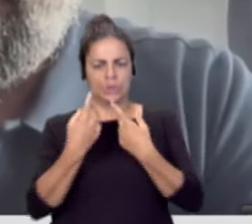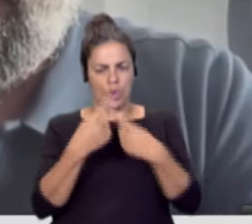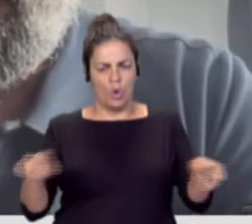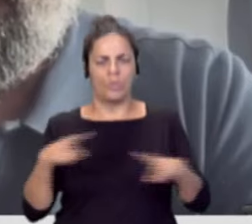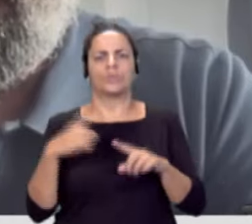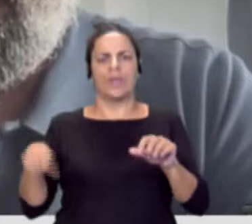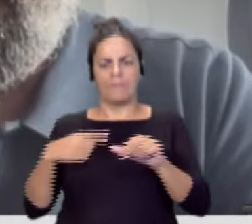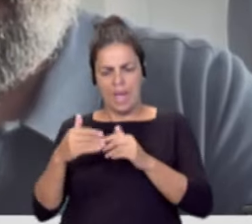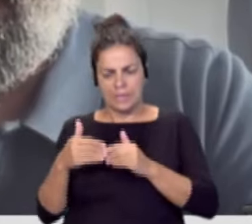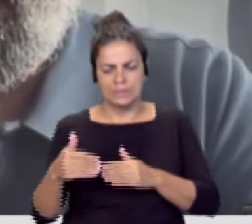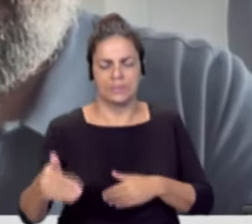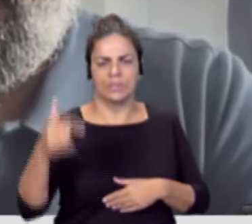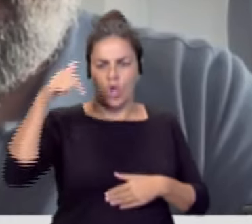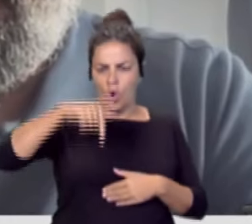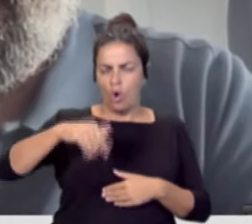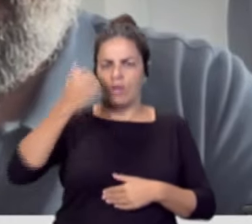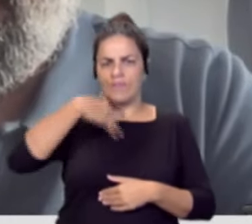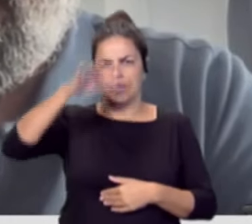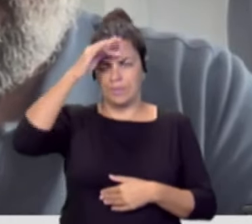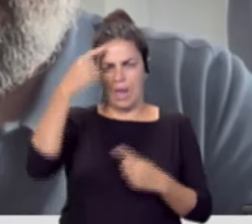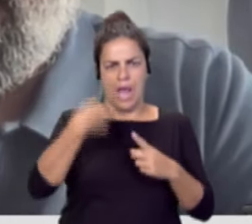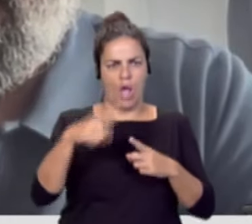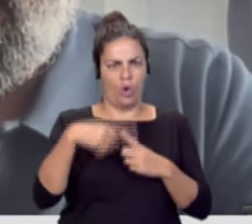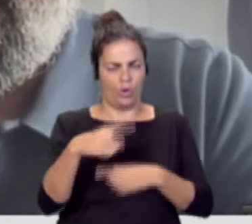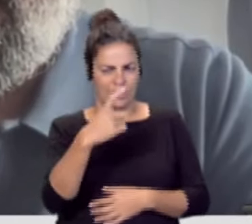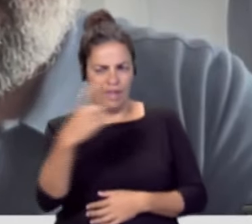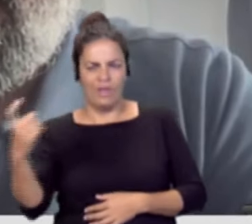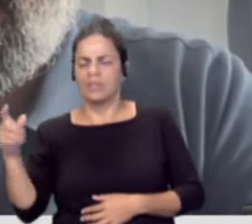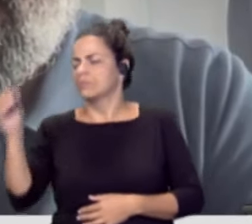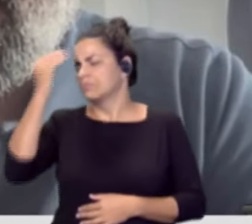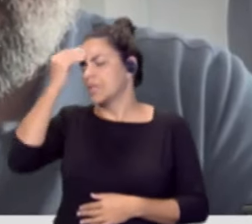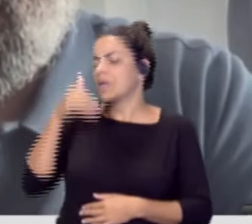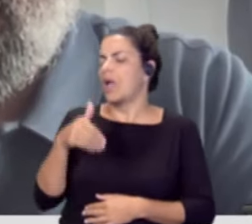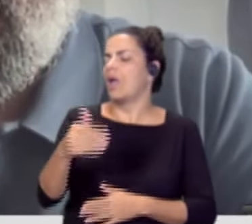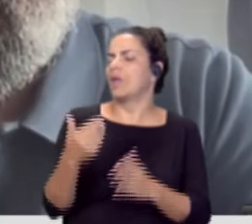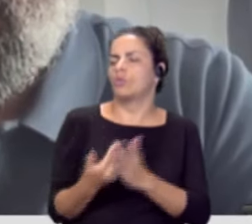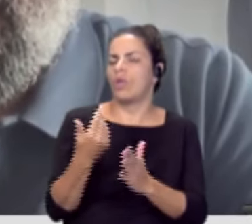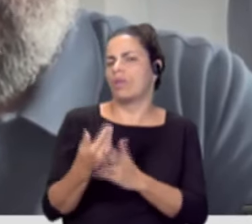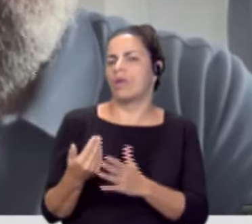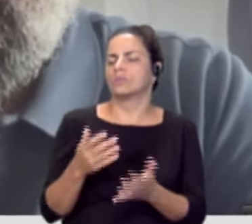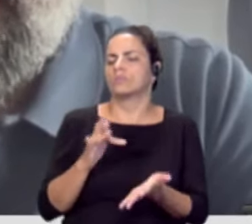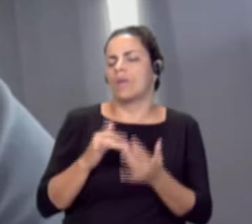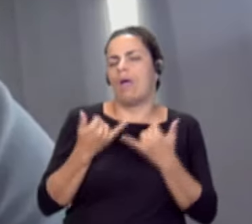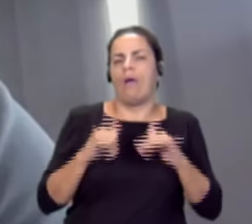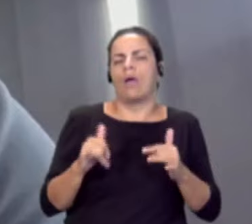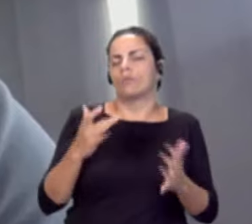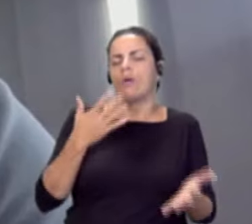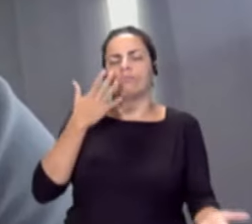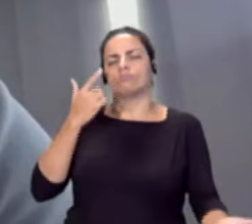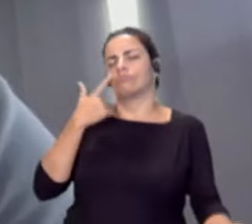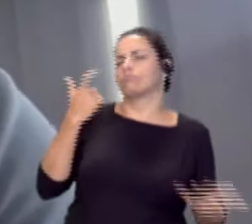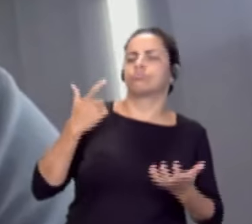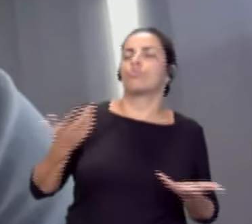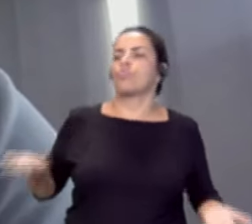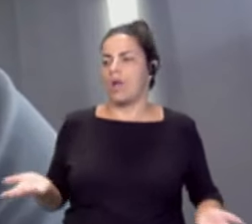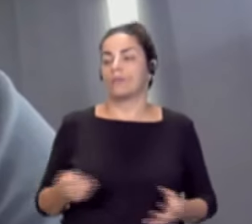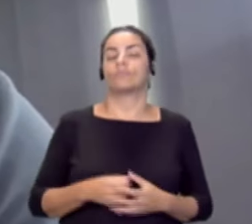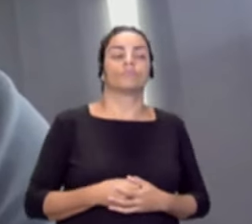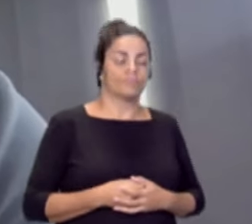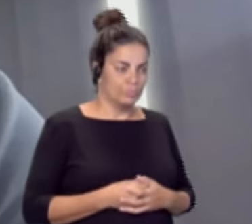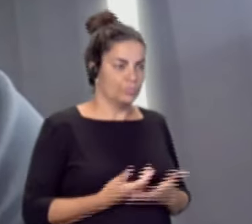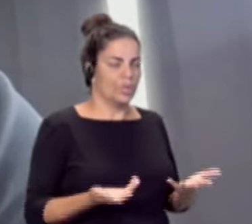por disfrutar hoy y durante todo el fin de semana. ¿Qué destacas de la agenda para estos días? Bueno, destacamos que a través del